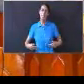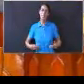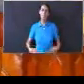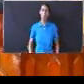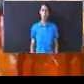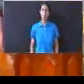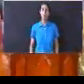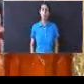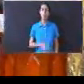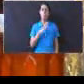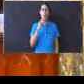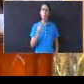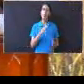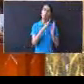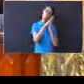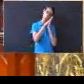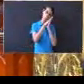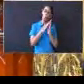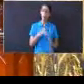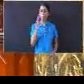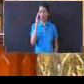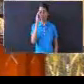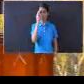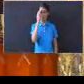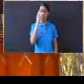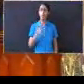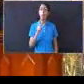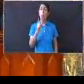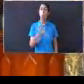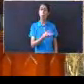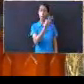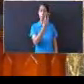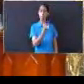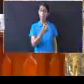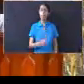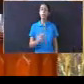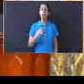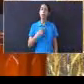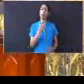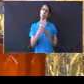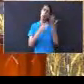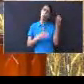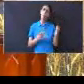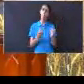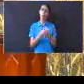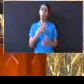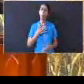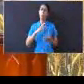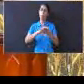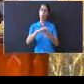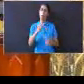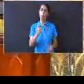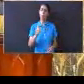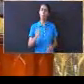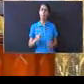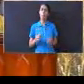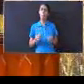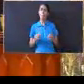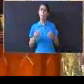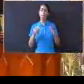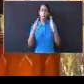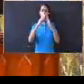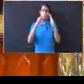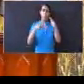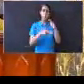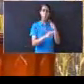Es para que no se me duerma. Entonces, mire. Una vez. Yo iba con mi esposa. Íbamos a parquearnos a un lugar. Íbamos a comprar un pastel.